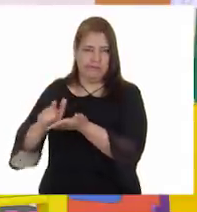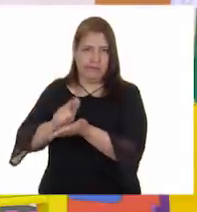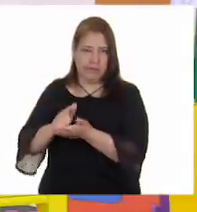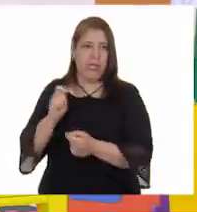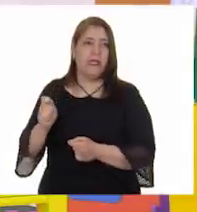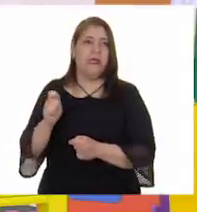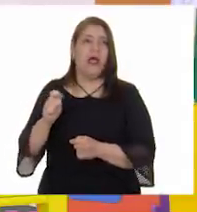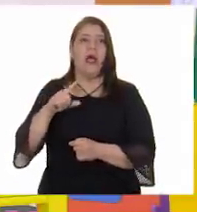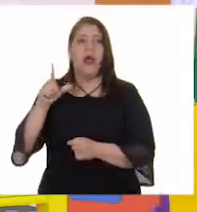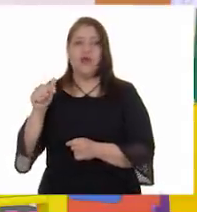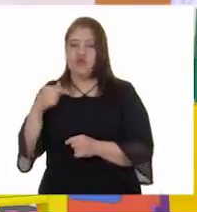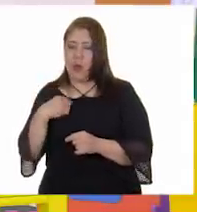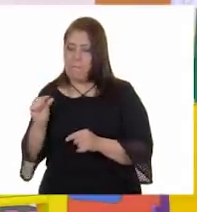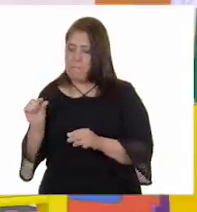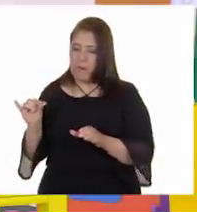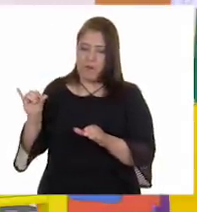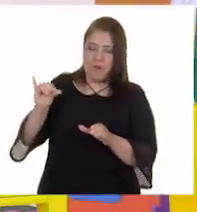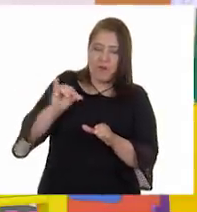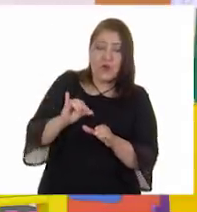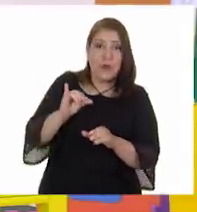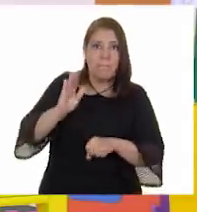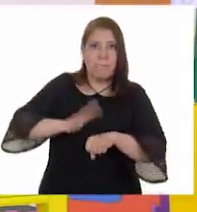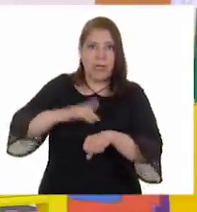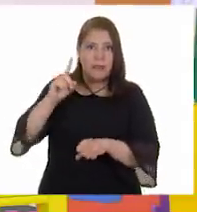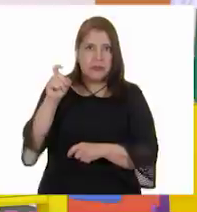y a esto le agrego agua.